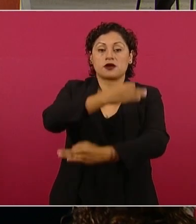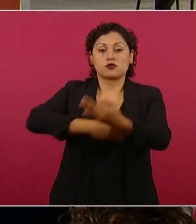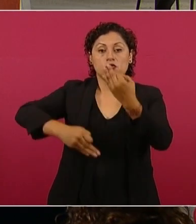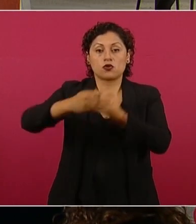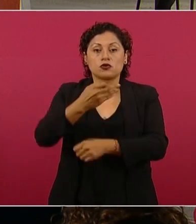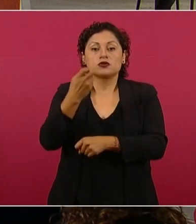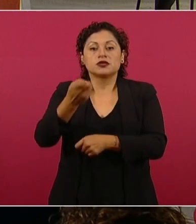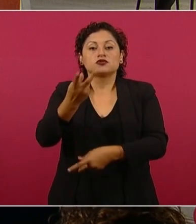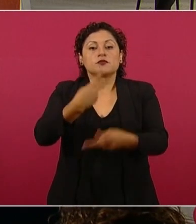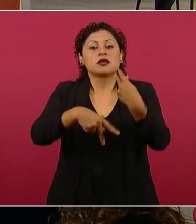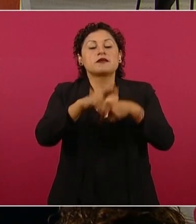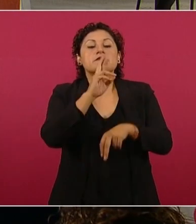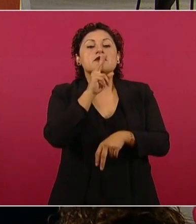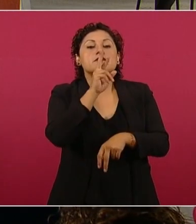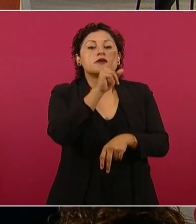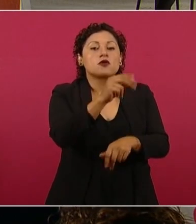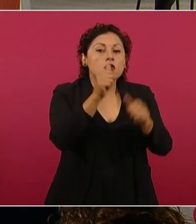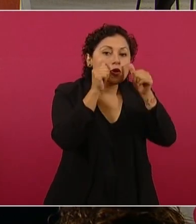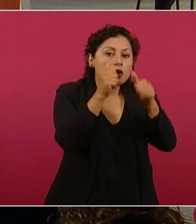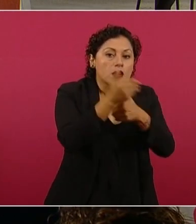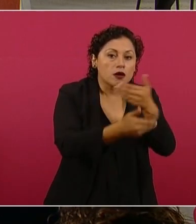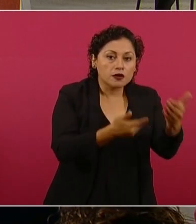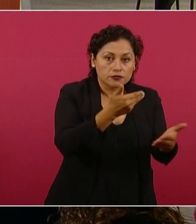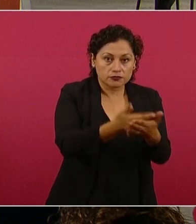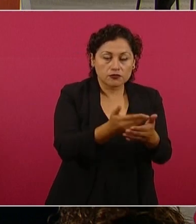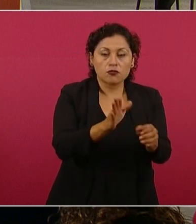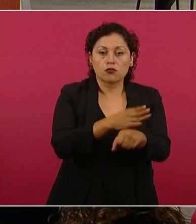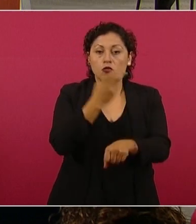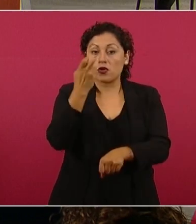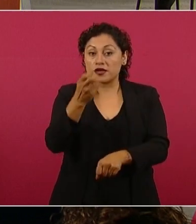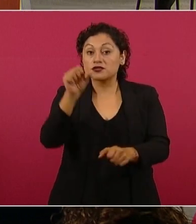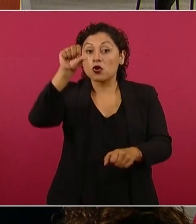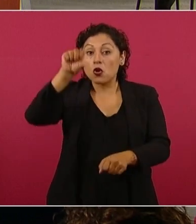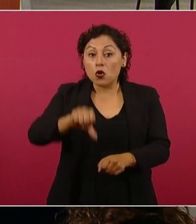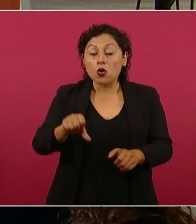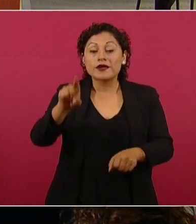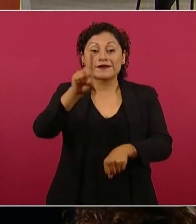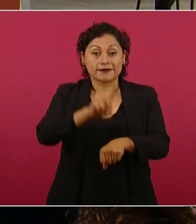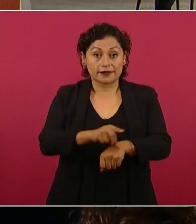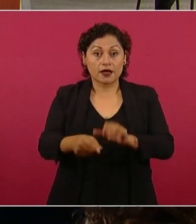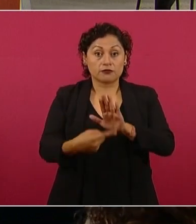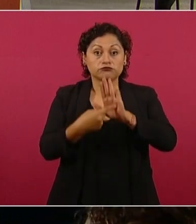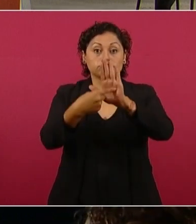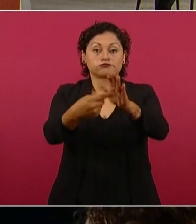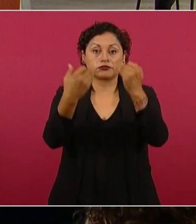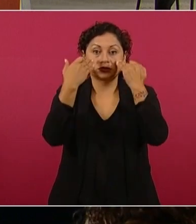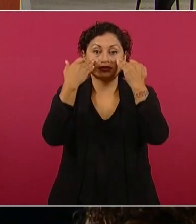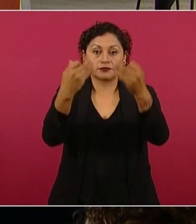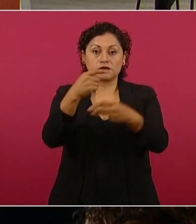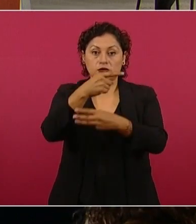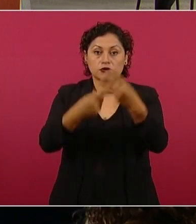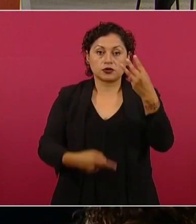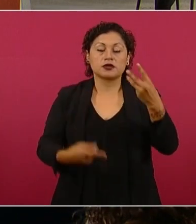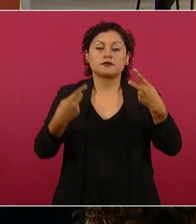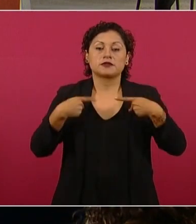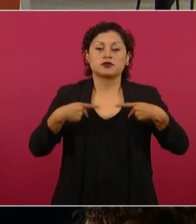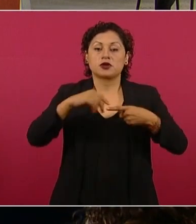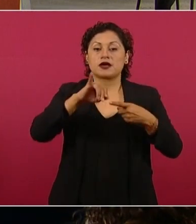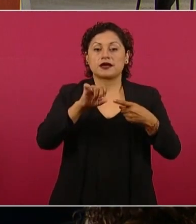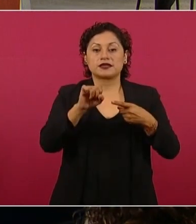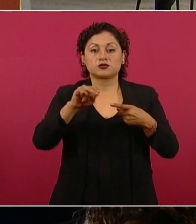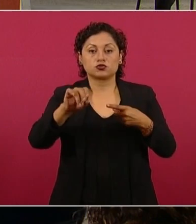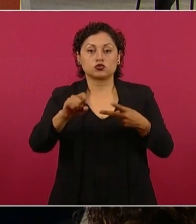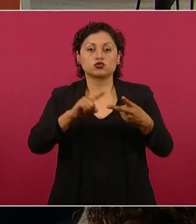médica, y por eso el día de hoy queremos concluir con unos testimonios de 3 personas, don Jesús, doña Máxima Gaspar y